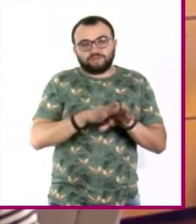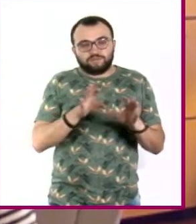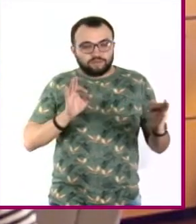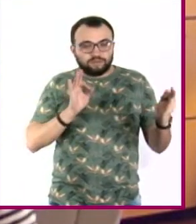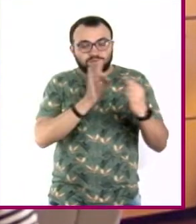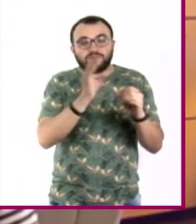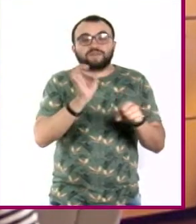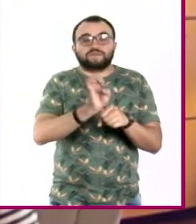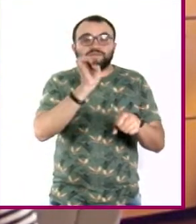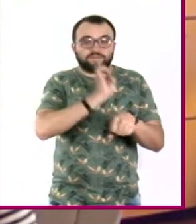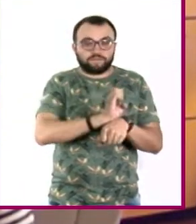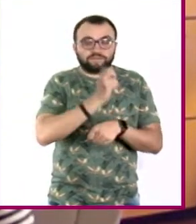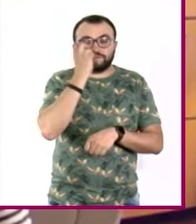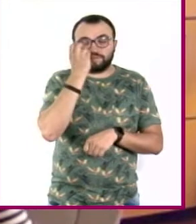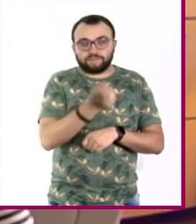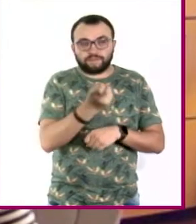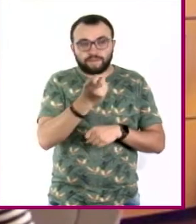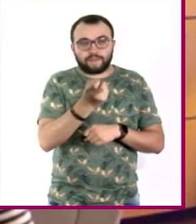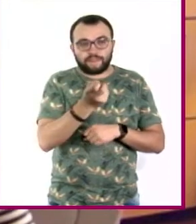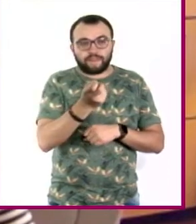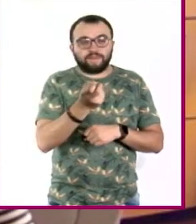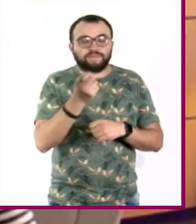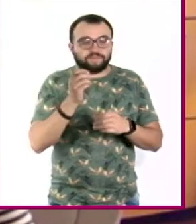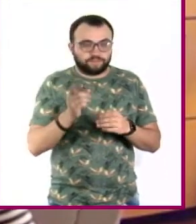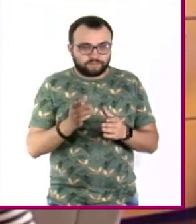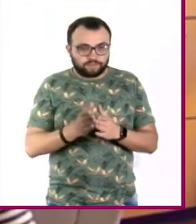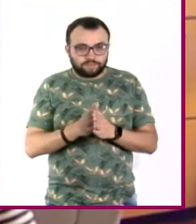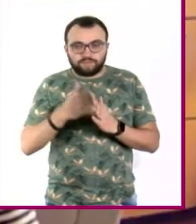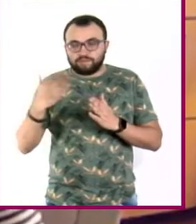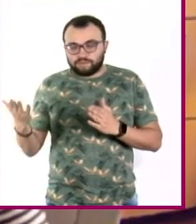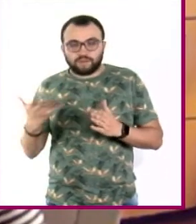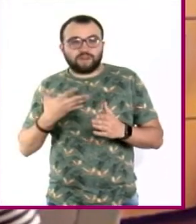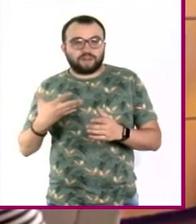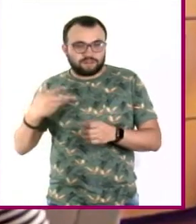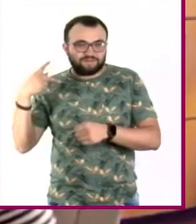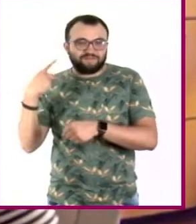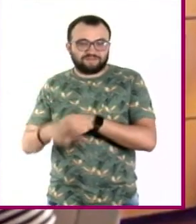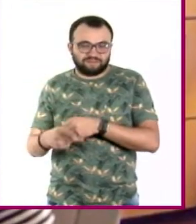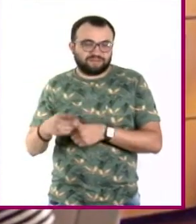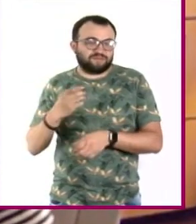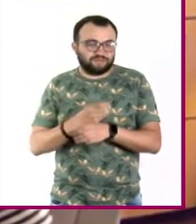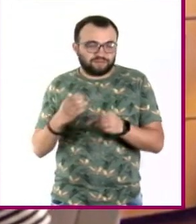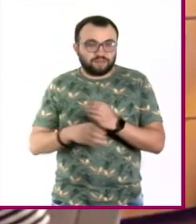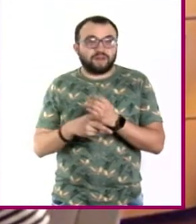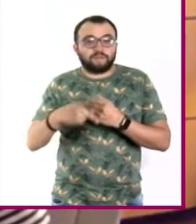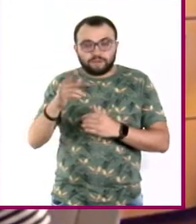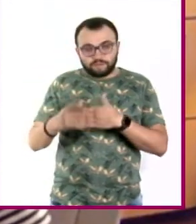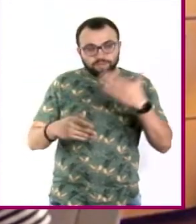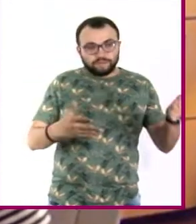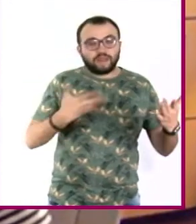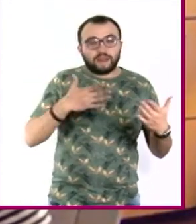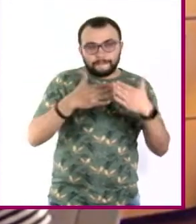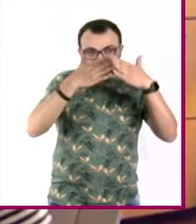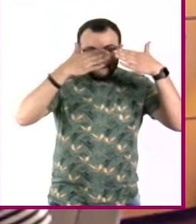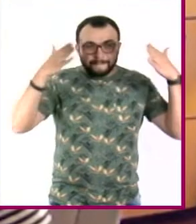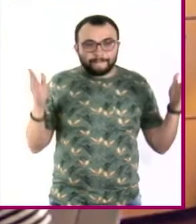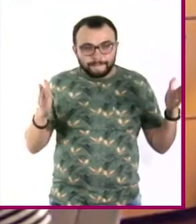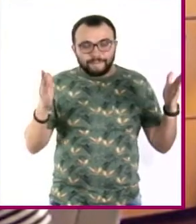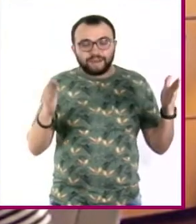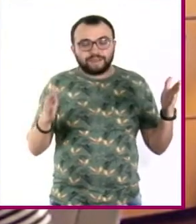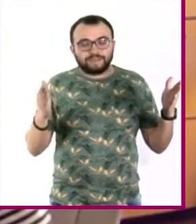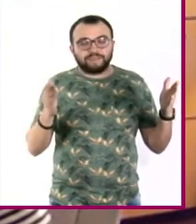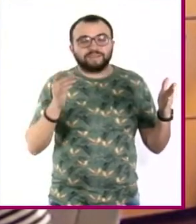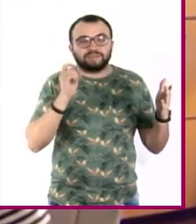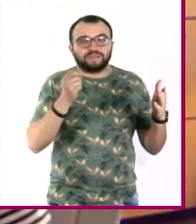Entonces finalmente hay por un lado como ciertos riesgos y por otros lados pues se abre mucho más el mundo de una forma que